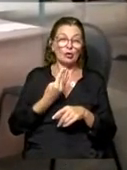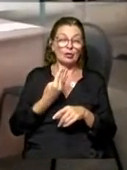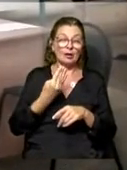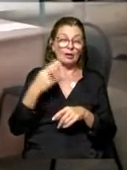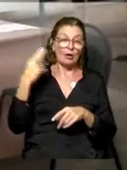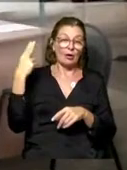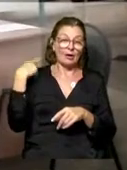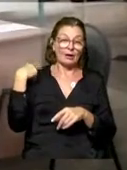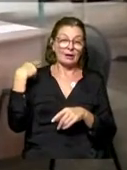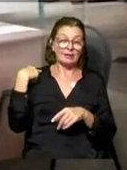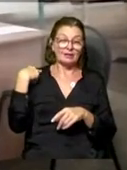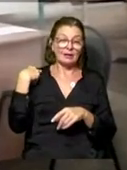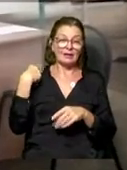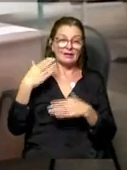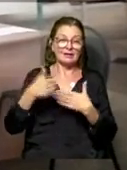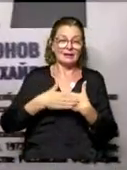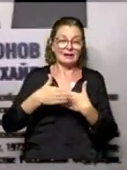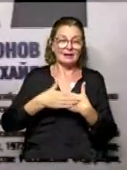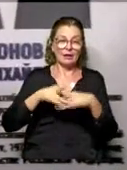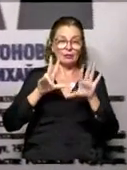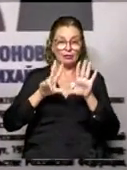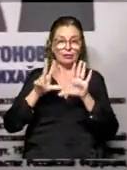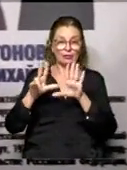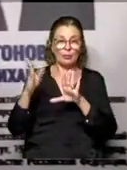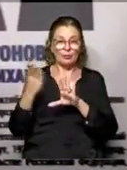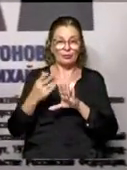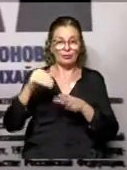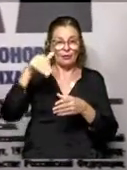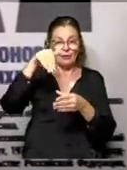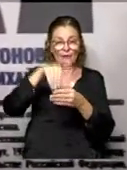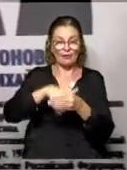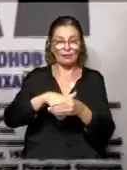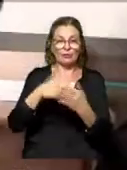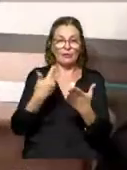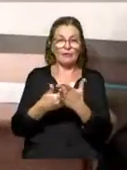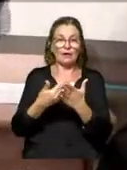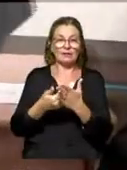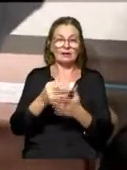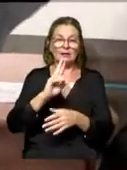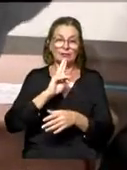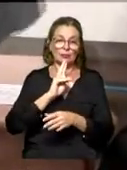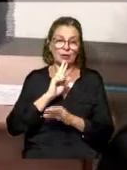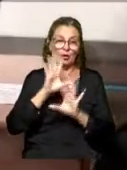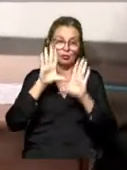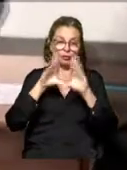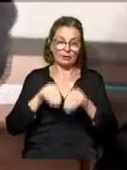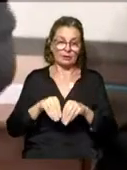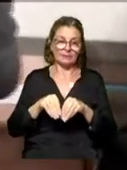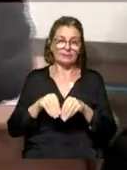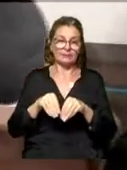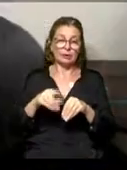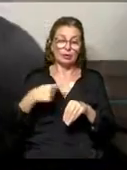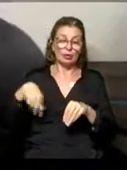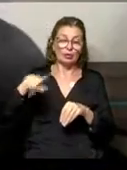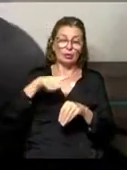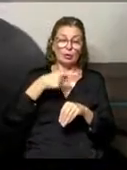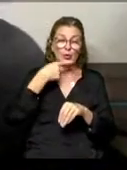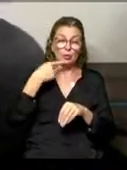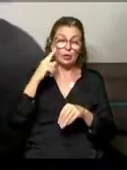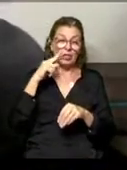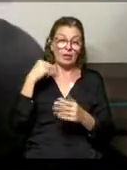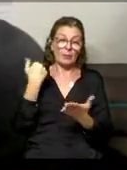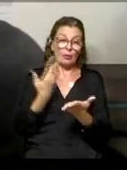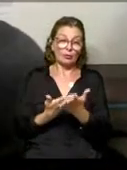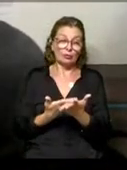del Kremlin con cerca del 88% de votos a falta de resultados definitivos. El pueblo de Rusia demostró como nunca